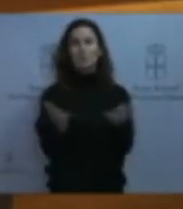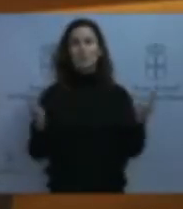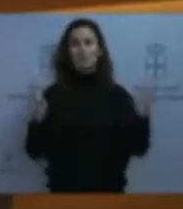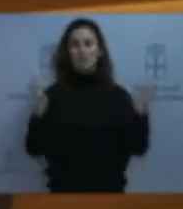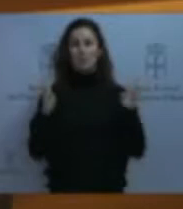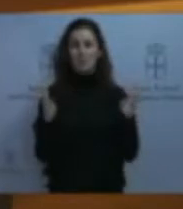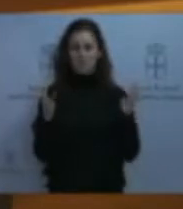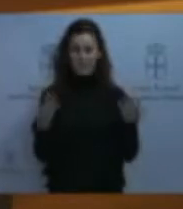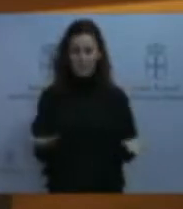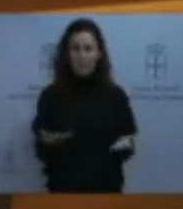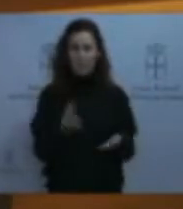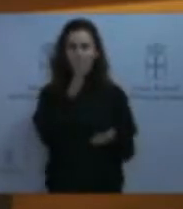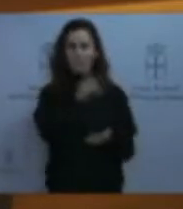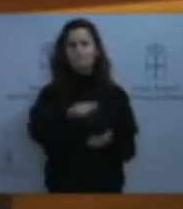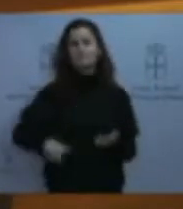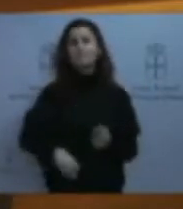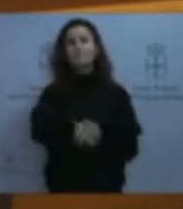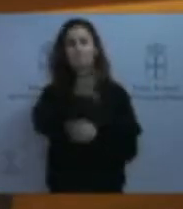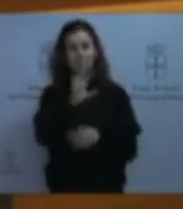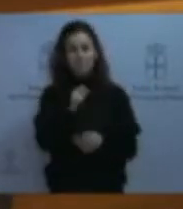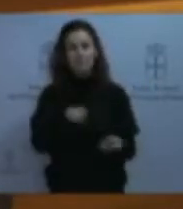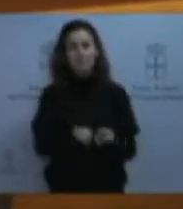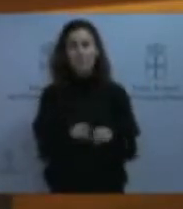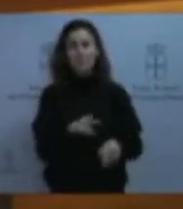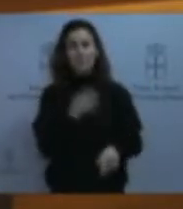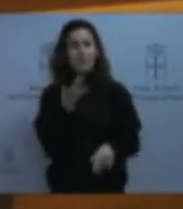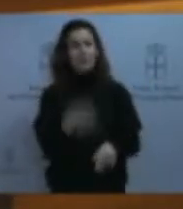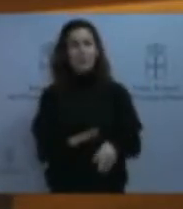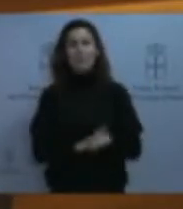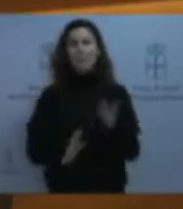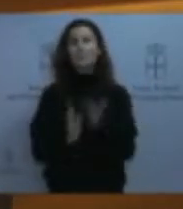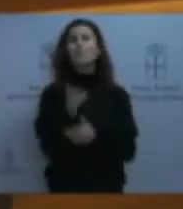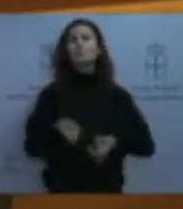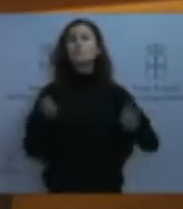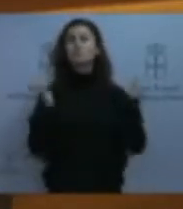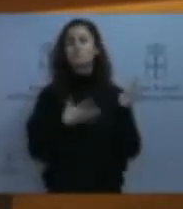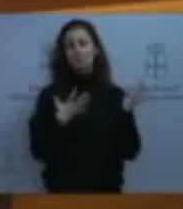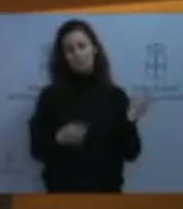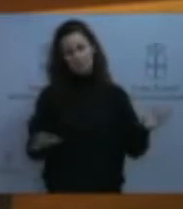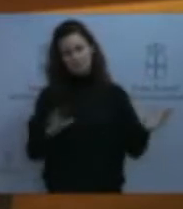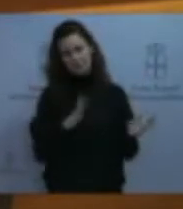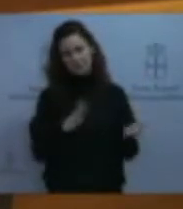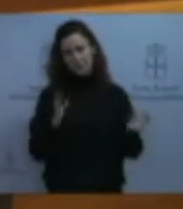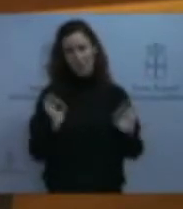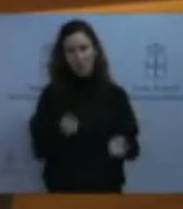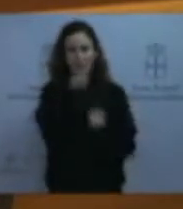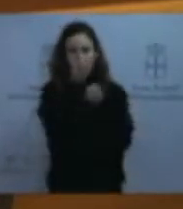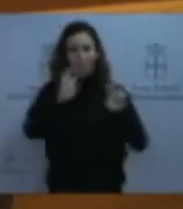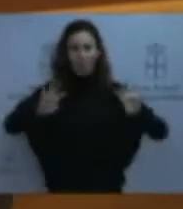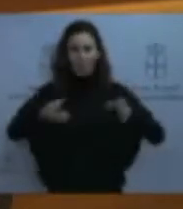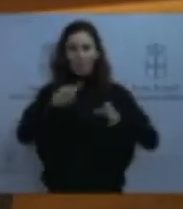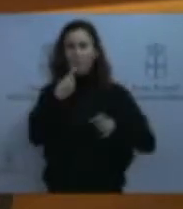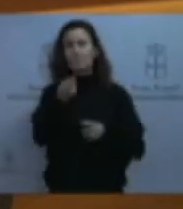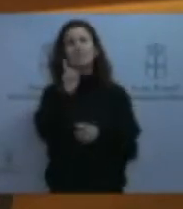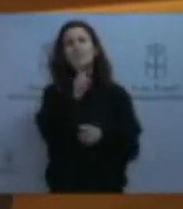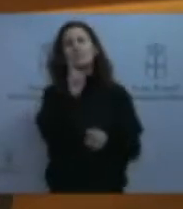la que muchas personas entendieron que había impunidad para quemar. Declaraciones en la radio dando informaciones